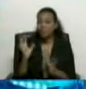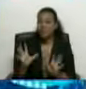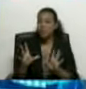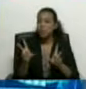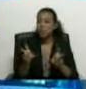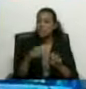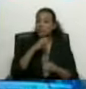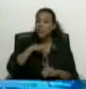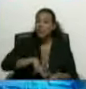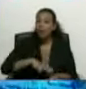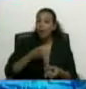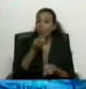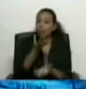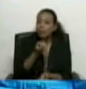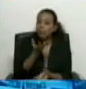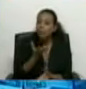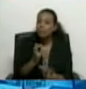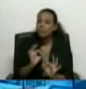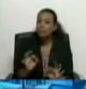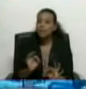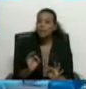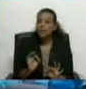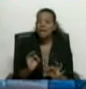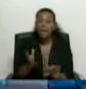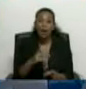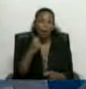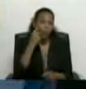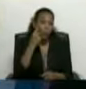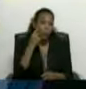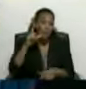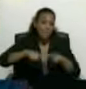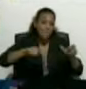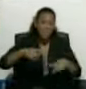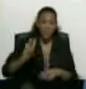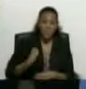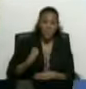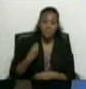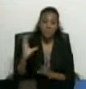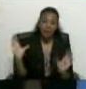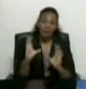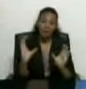la historia contada y las costumbres de los pobladores de este